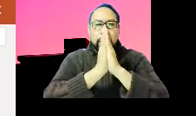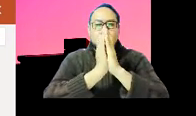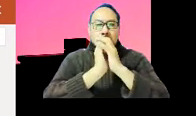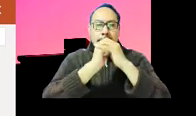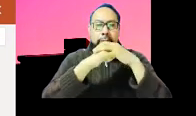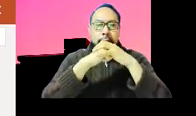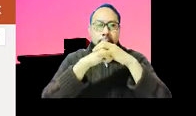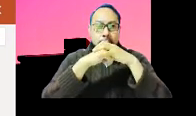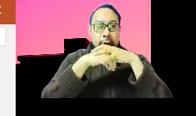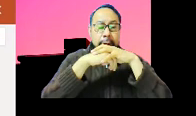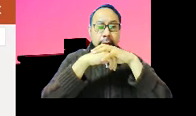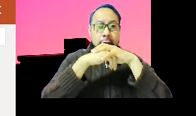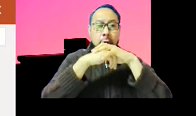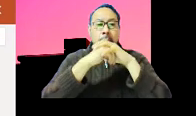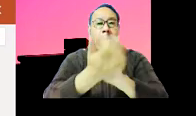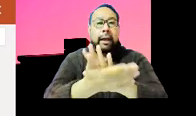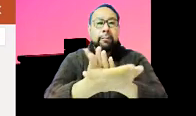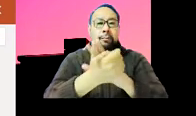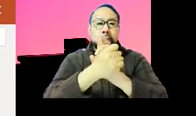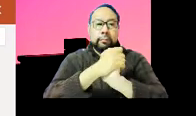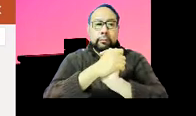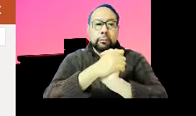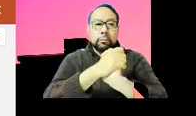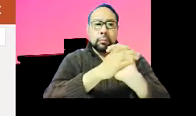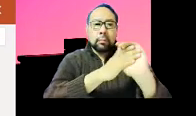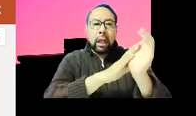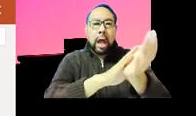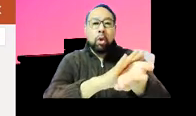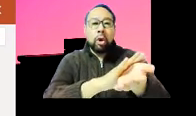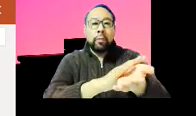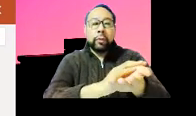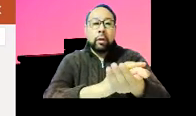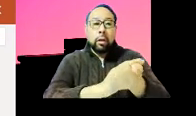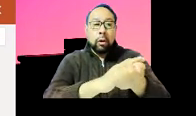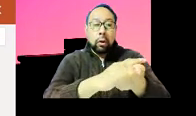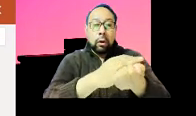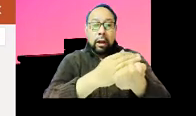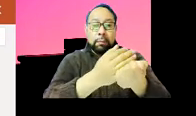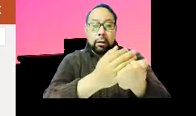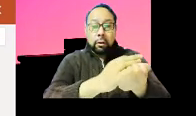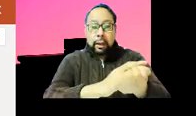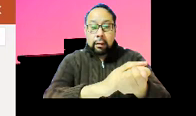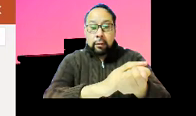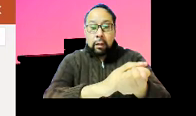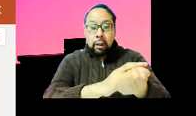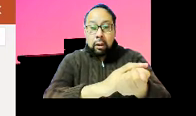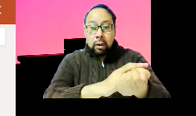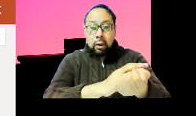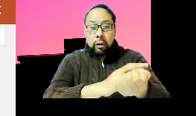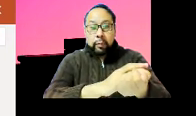No es otra cosa más que obligar a uno